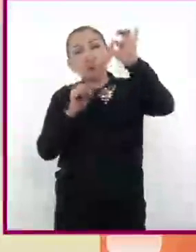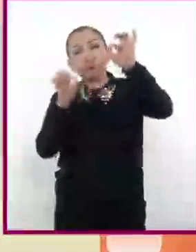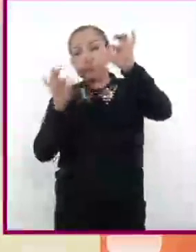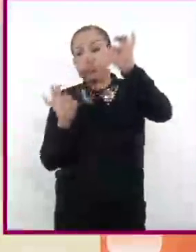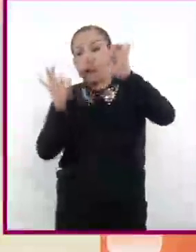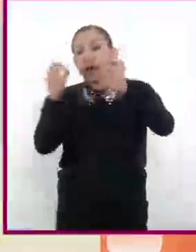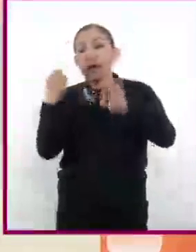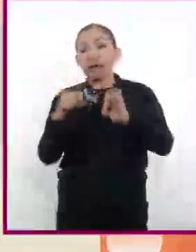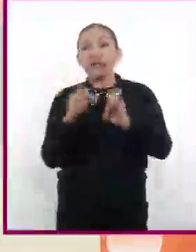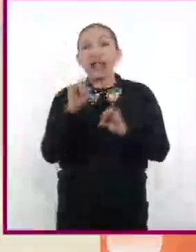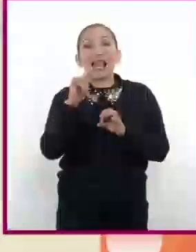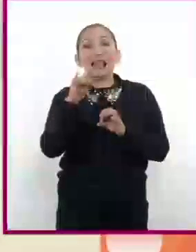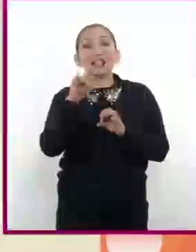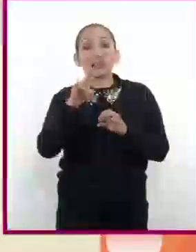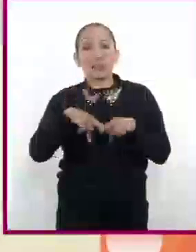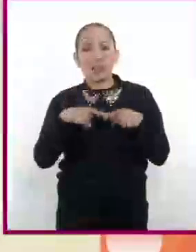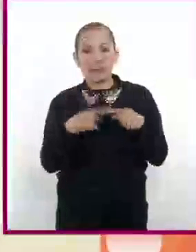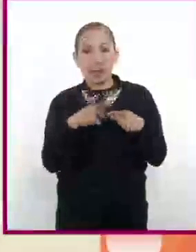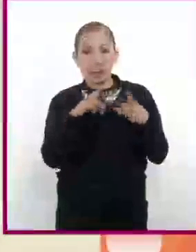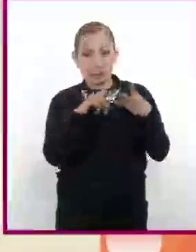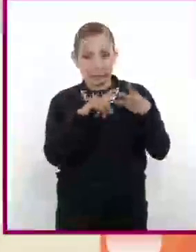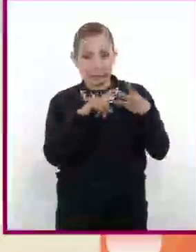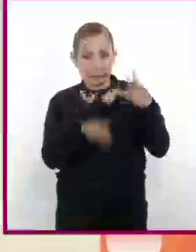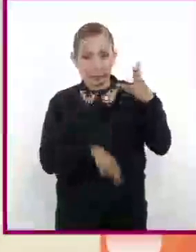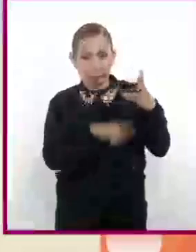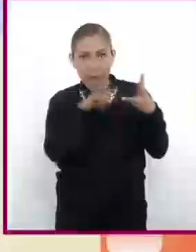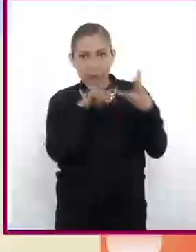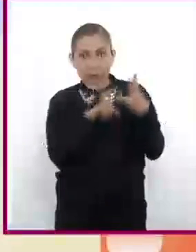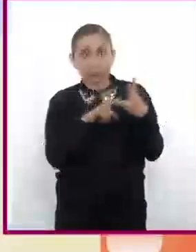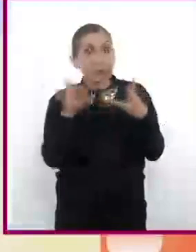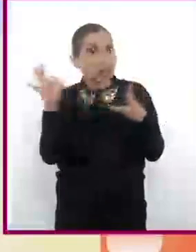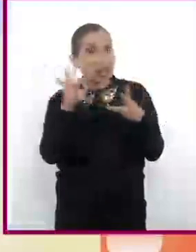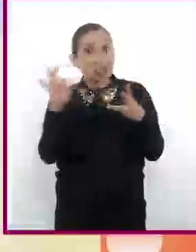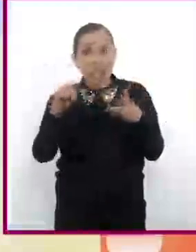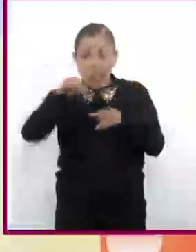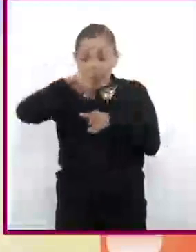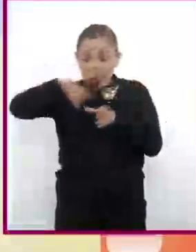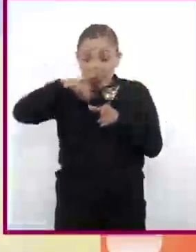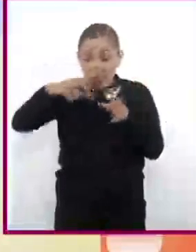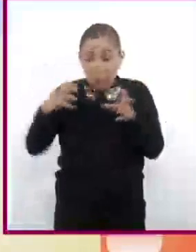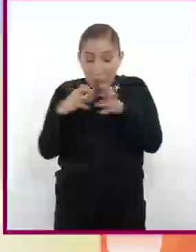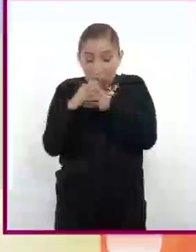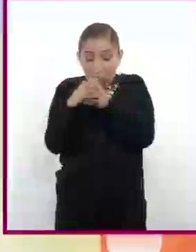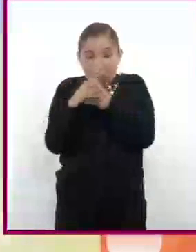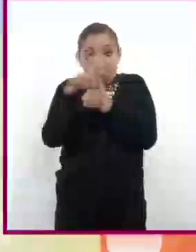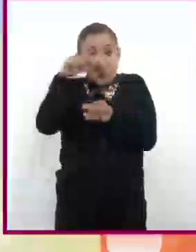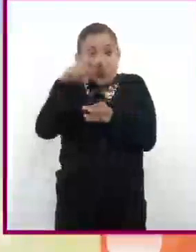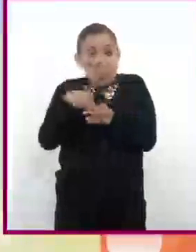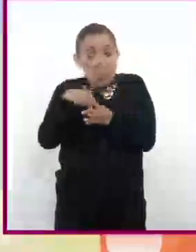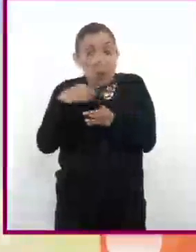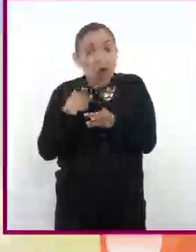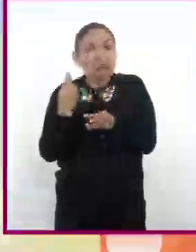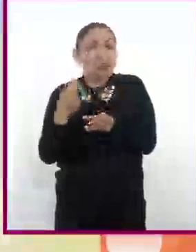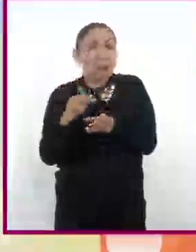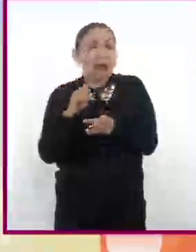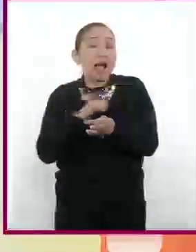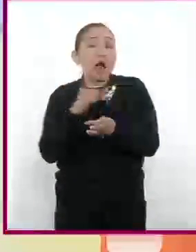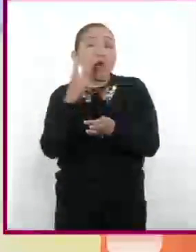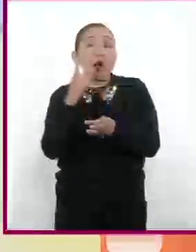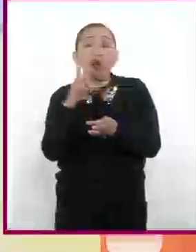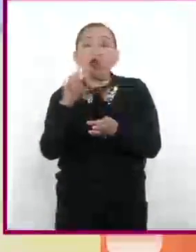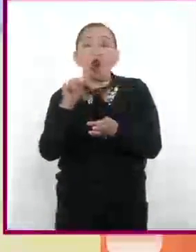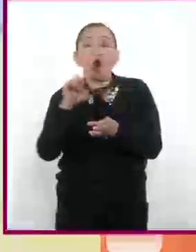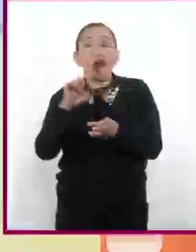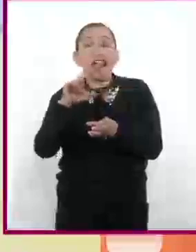se le denomina electrolito débil. Y si la sustancia no se separa en iones, entonces se trata de un